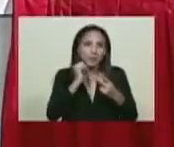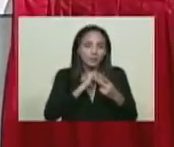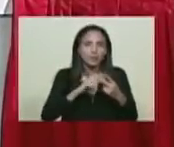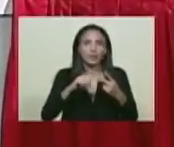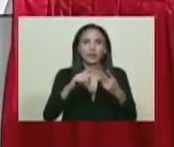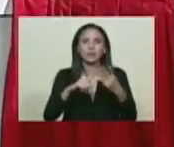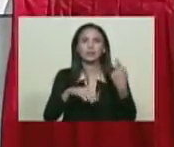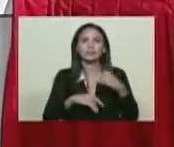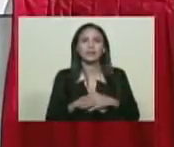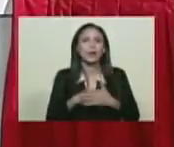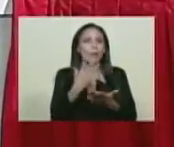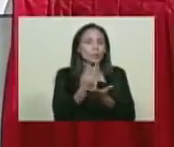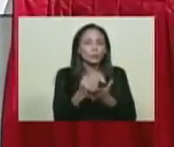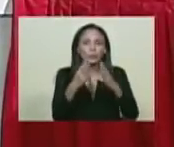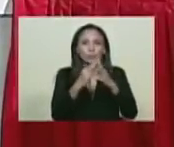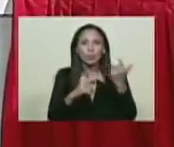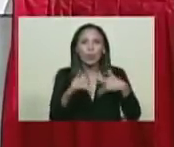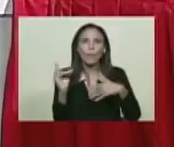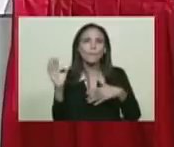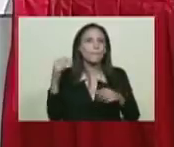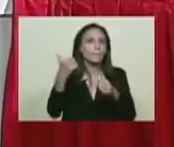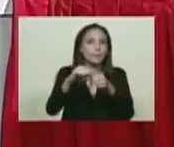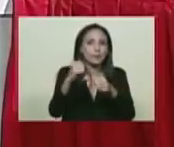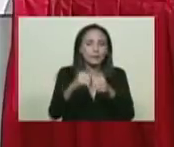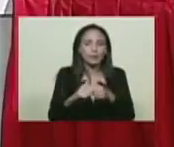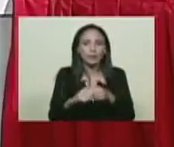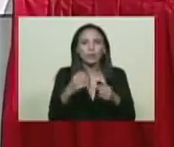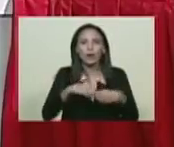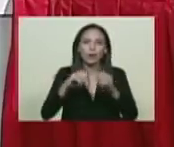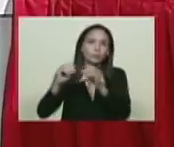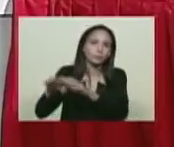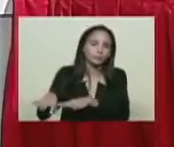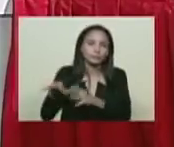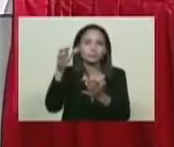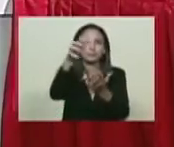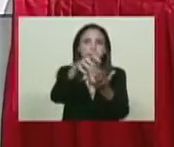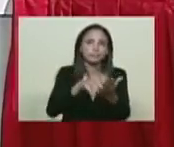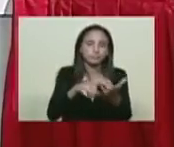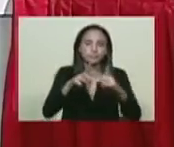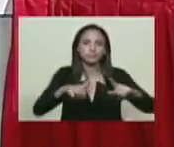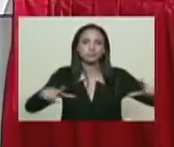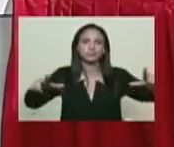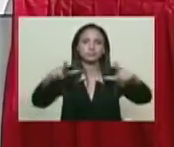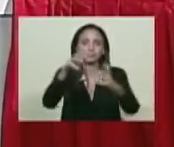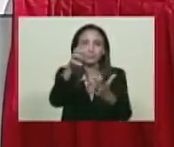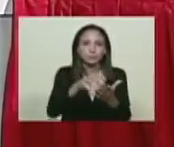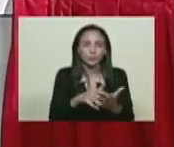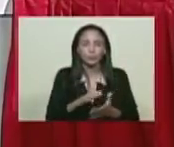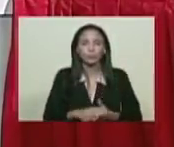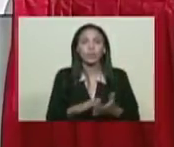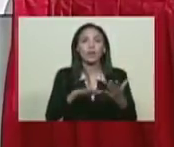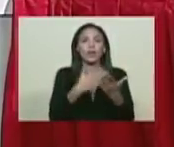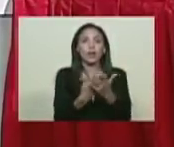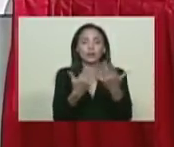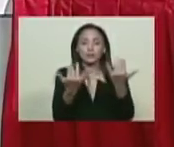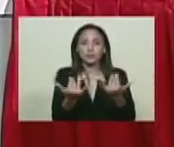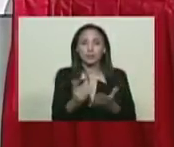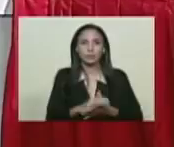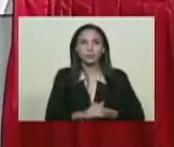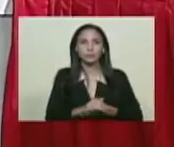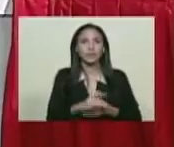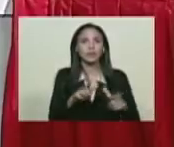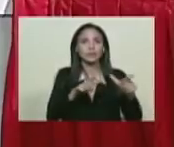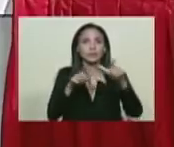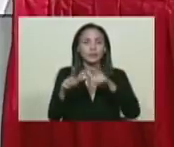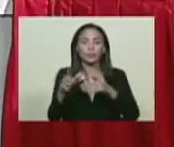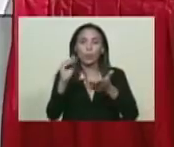a Puerto La Cruz, a Maracaibo, y abandonaron los campos. Ha sonado la campana y ha llegado la hora